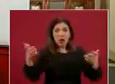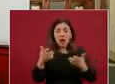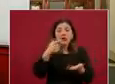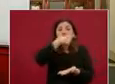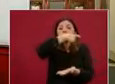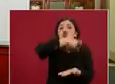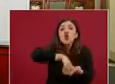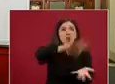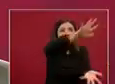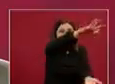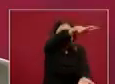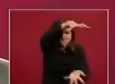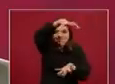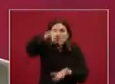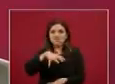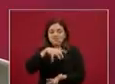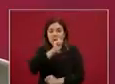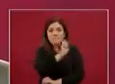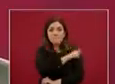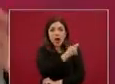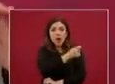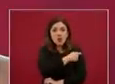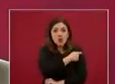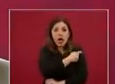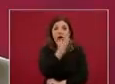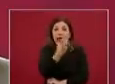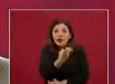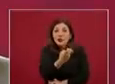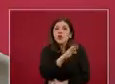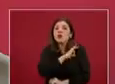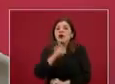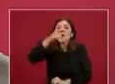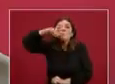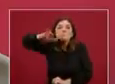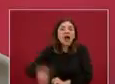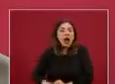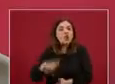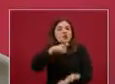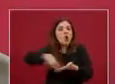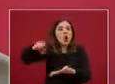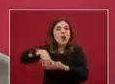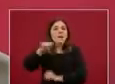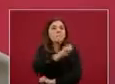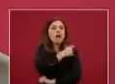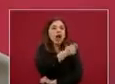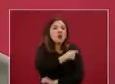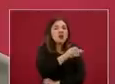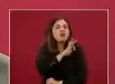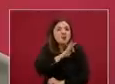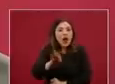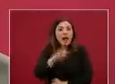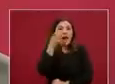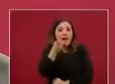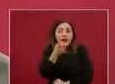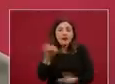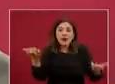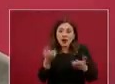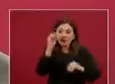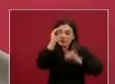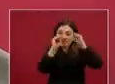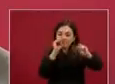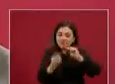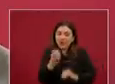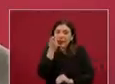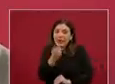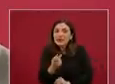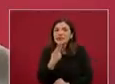compra consolidada. Eso va a permitir reducir los costos de las vacunas y precisamente para eso se diseñó este esquema,